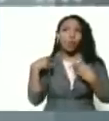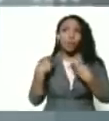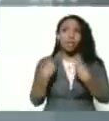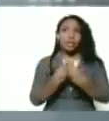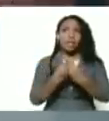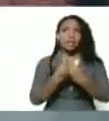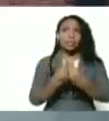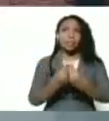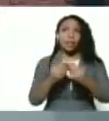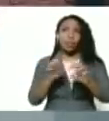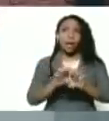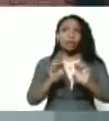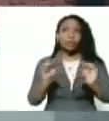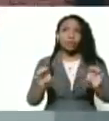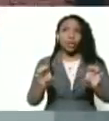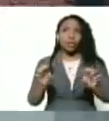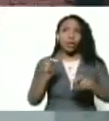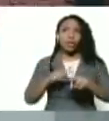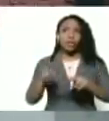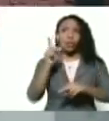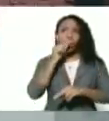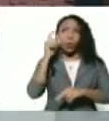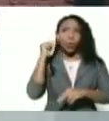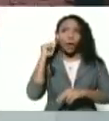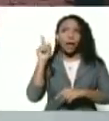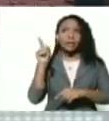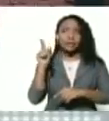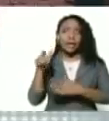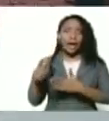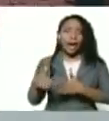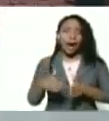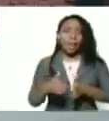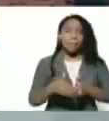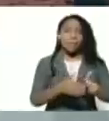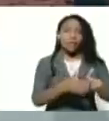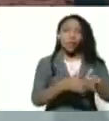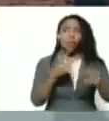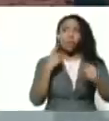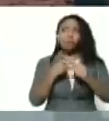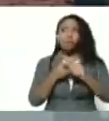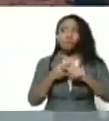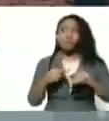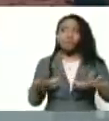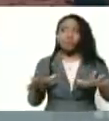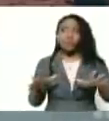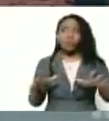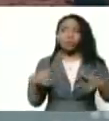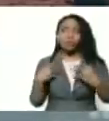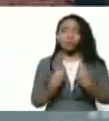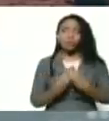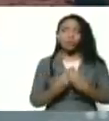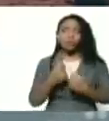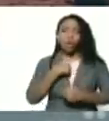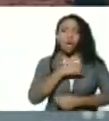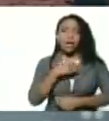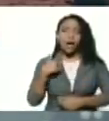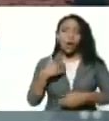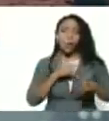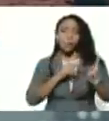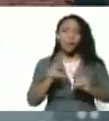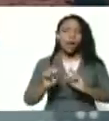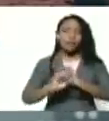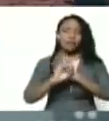acompañantes para la educación de los niños y las niñas. Ese es el camino, multiplicar los hogares acompañantes. Por eso quiero un plan bien